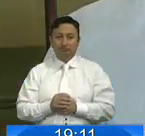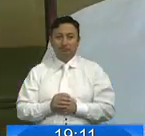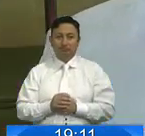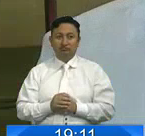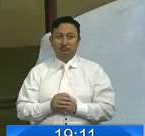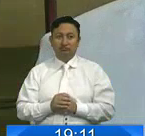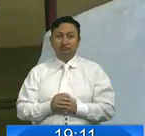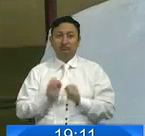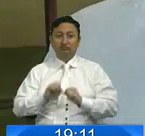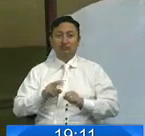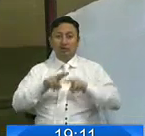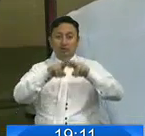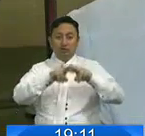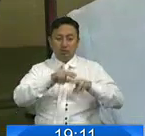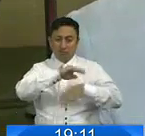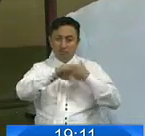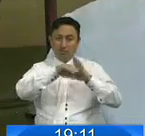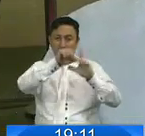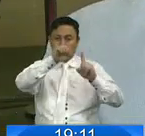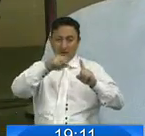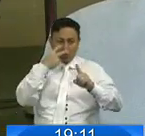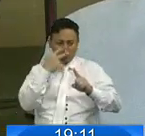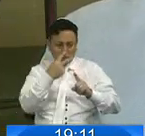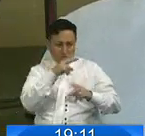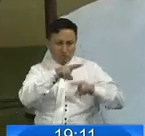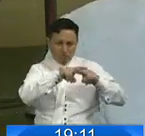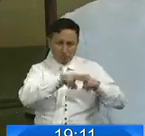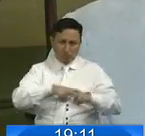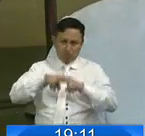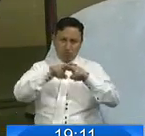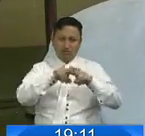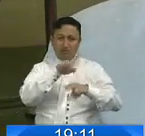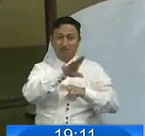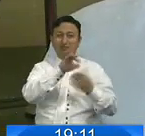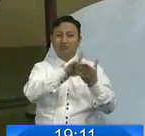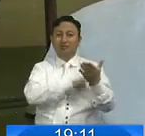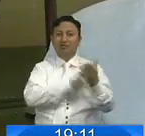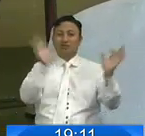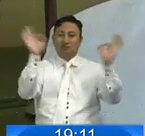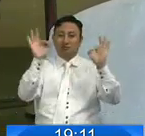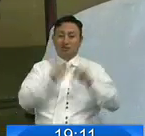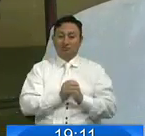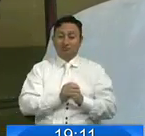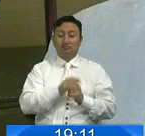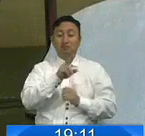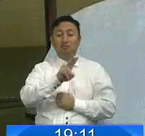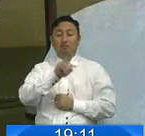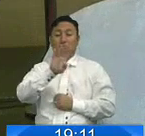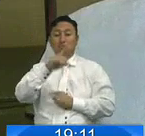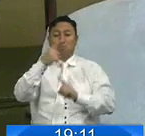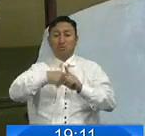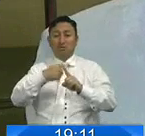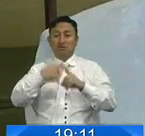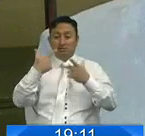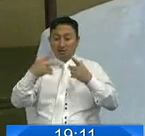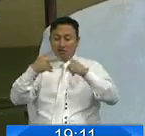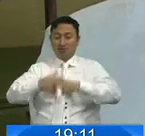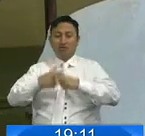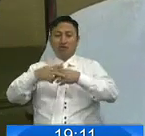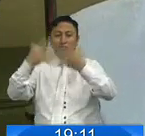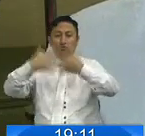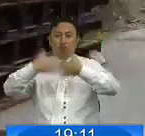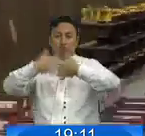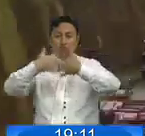de comprobación de todo el sistema del proyecto hidroeléctrico y en 24 meses estaría ya funcionando